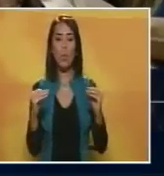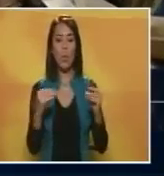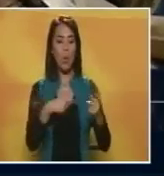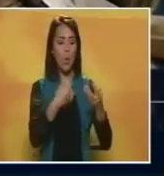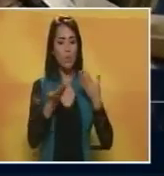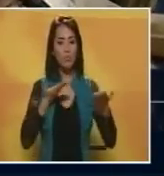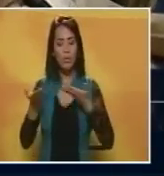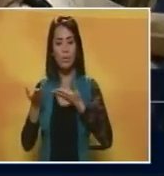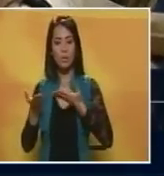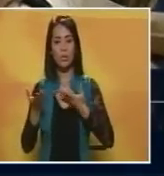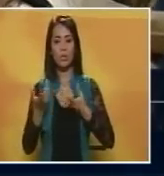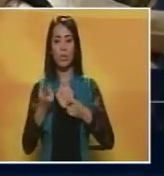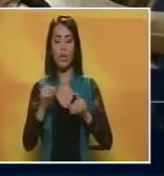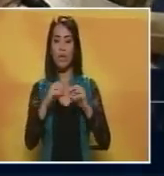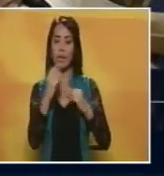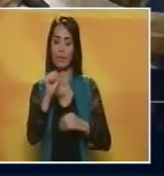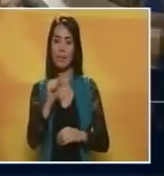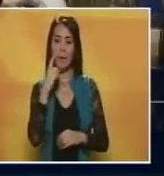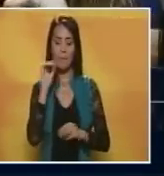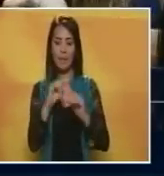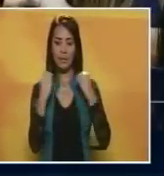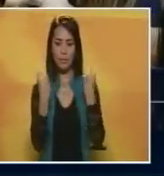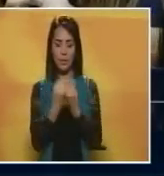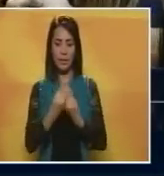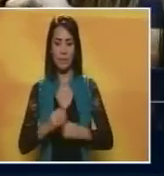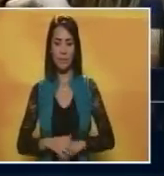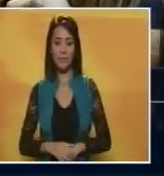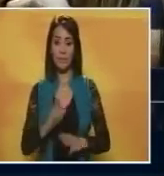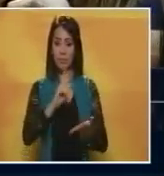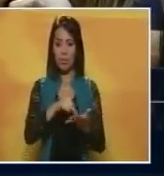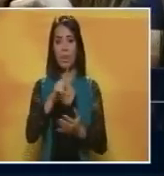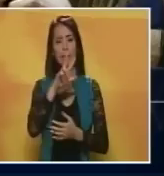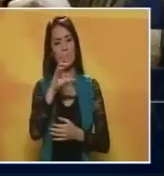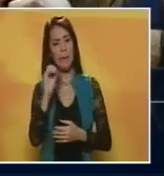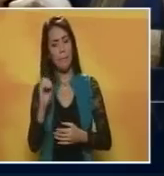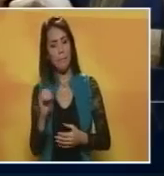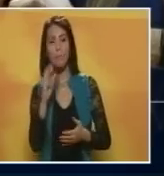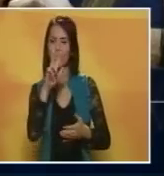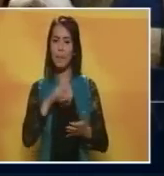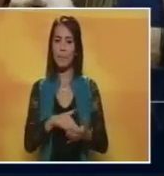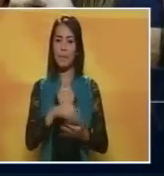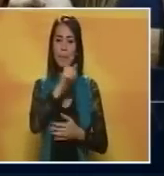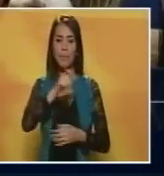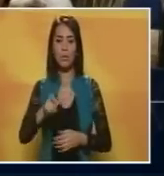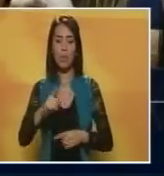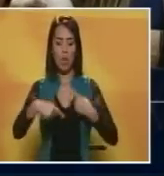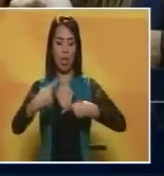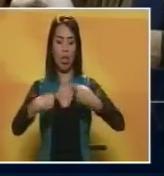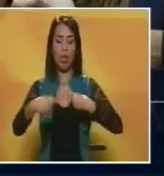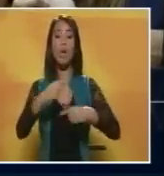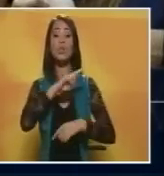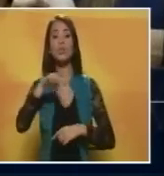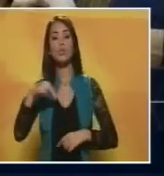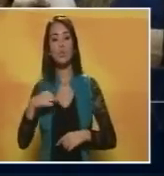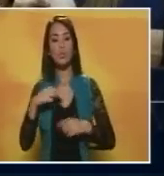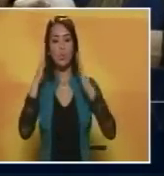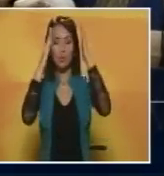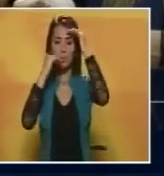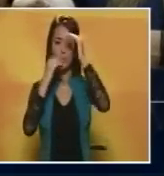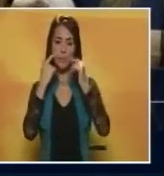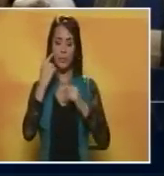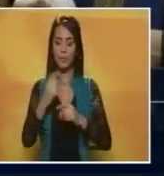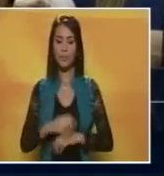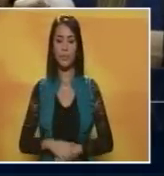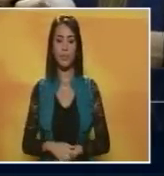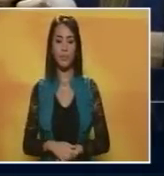saime los tenemos en esta mega oficina por aquí pueden venir 23 mil personas diariamente nosotros a más nosotros nos vamos a atenderlo